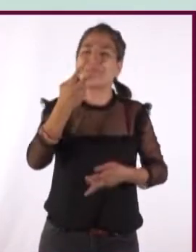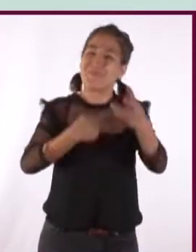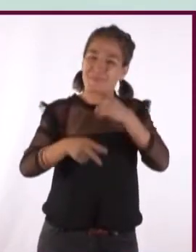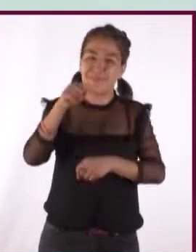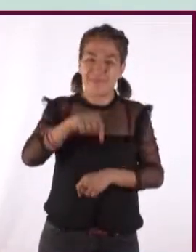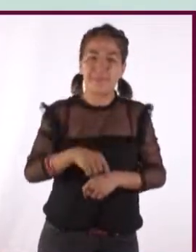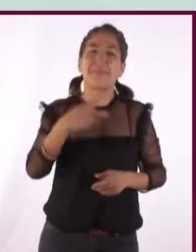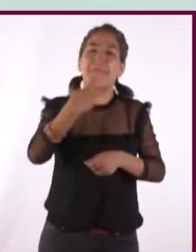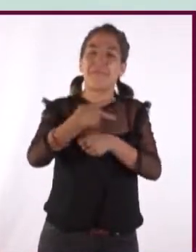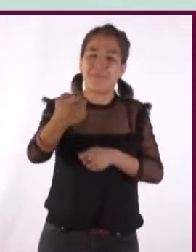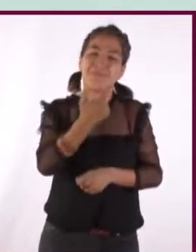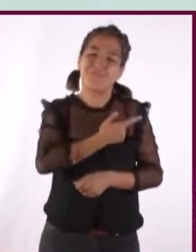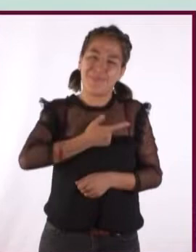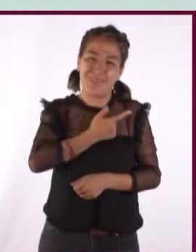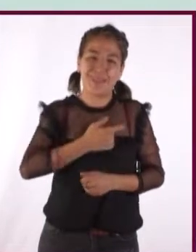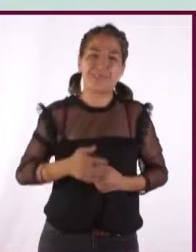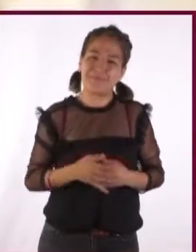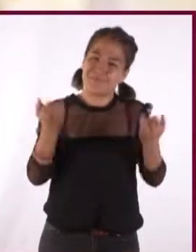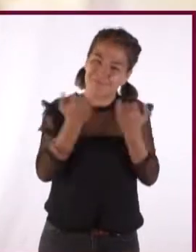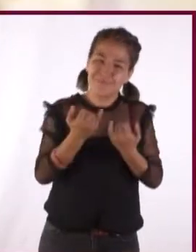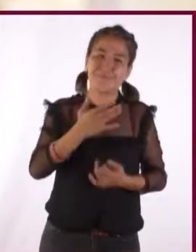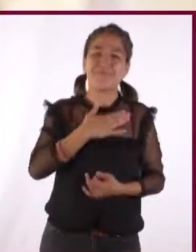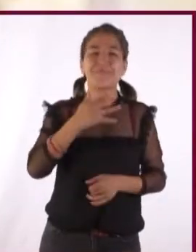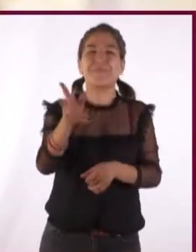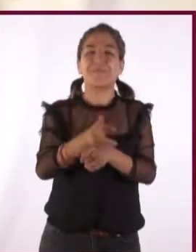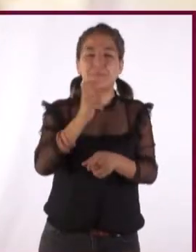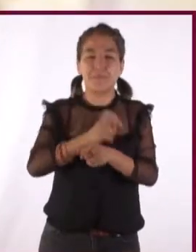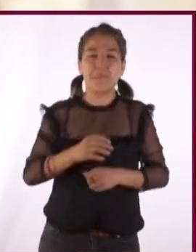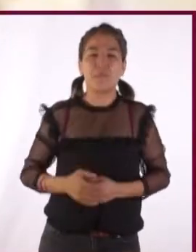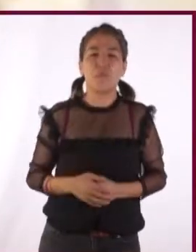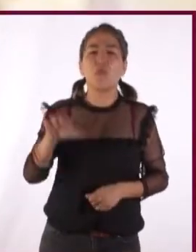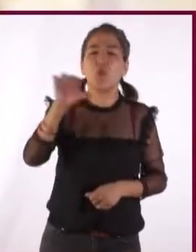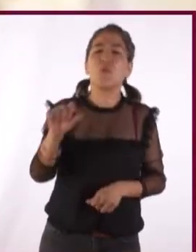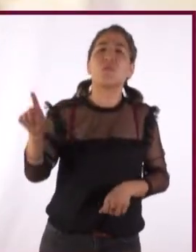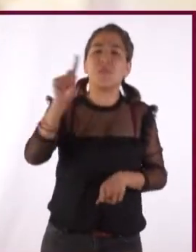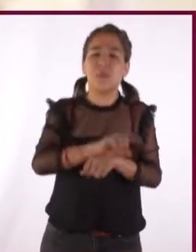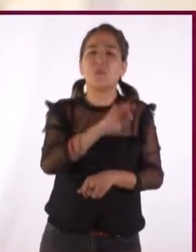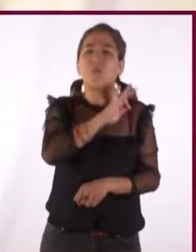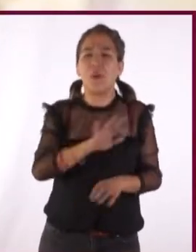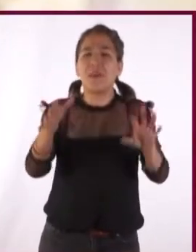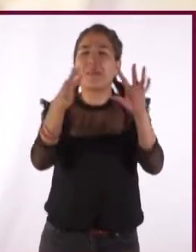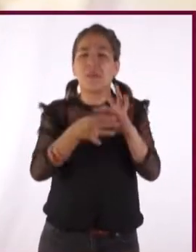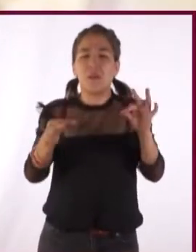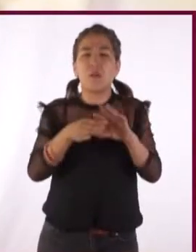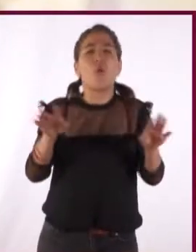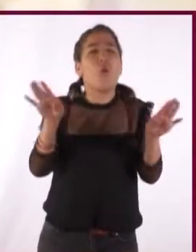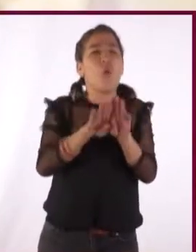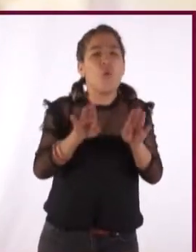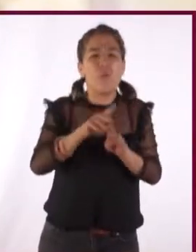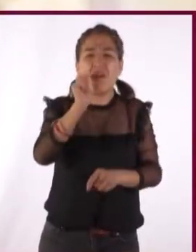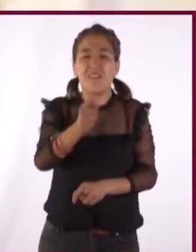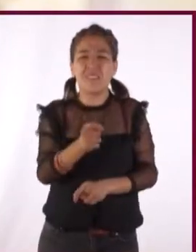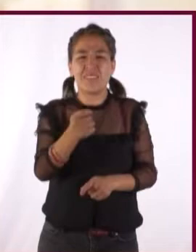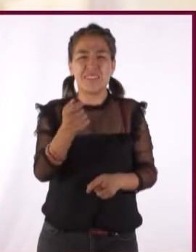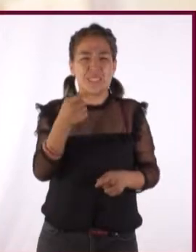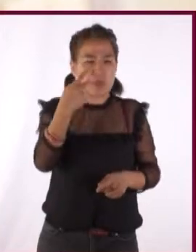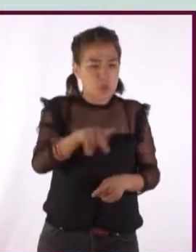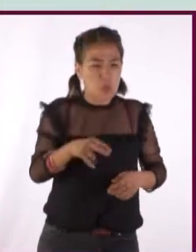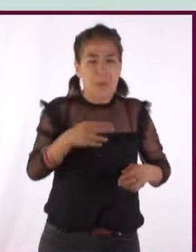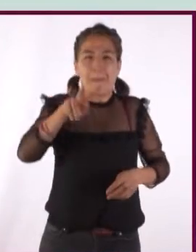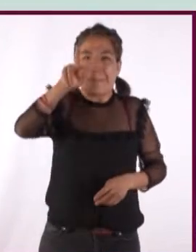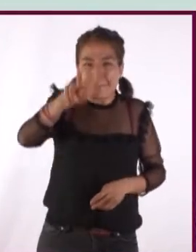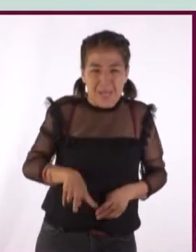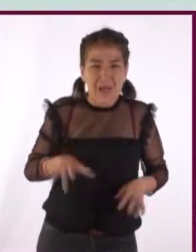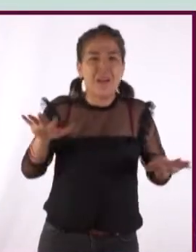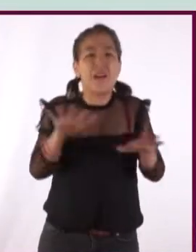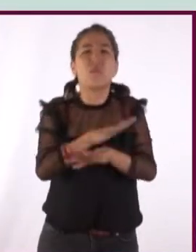por la invitación. Un gusto estar con ustedes. Es un gusto tenerlo como invitado. El día de hoy nos podría decir cómo se define la realidad. Yo